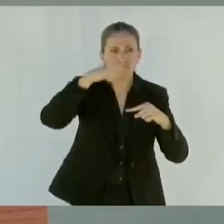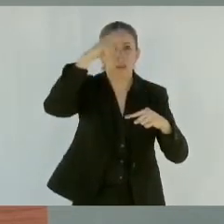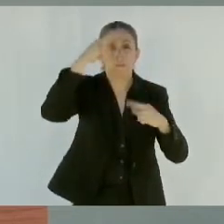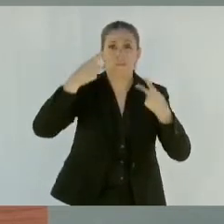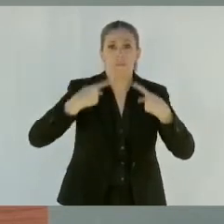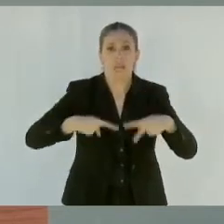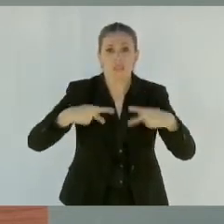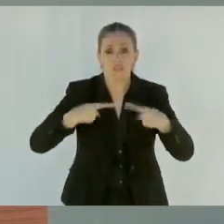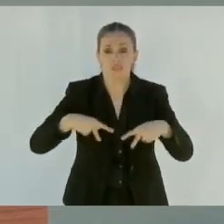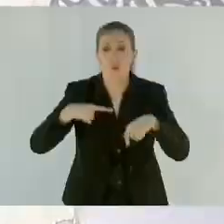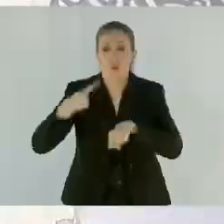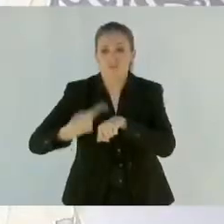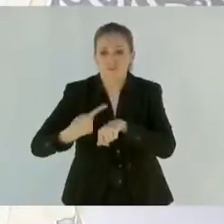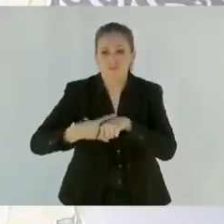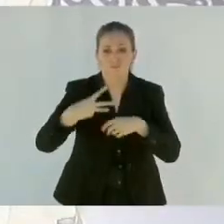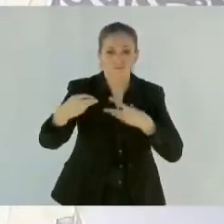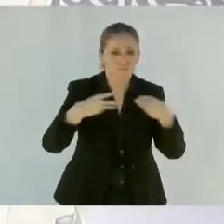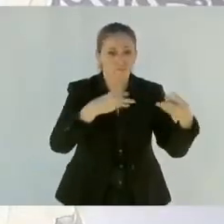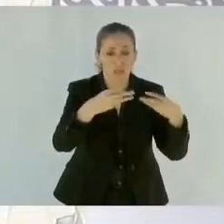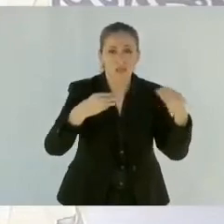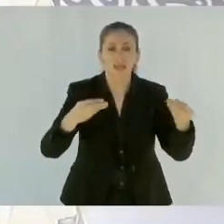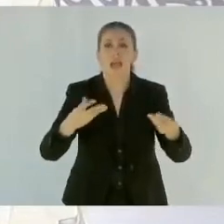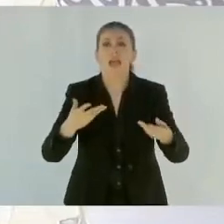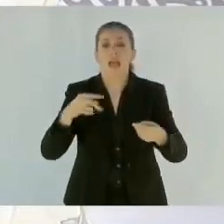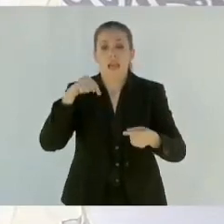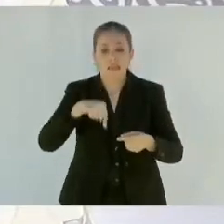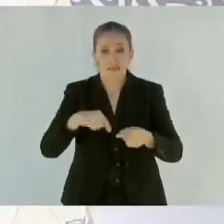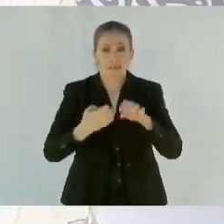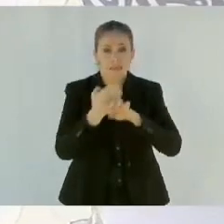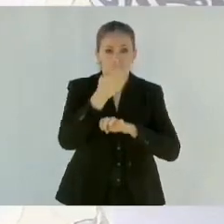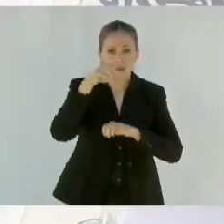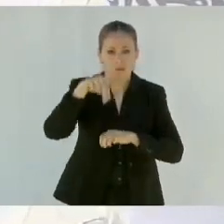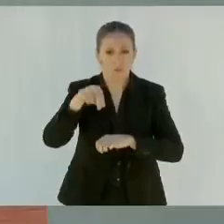en todas las entidades federativas,